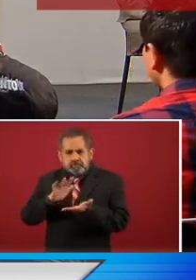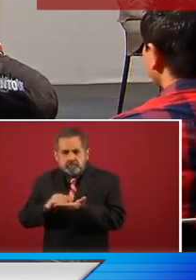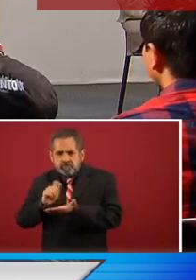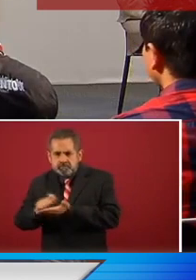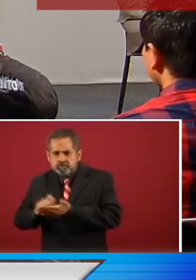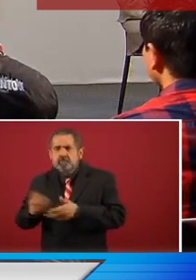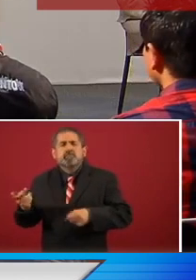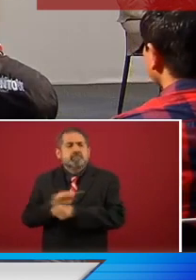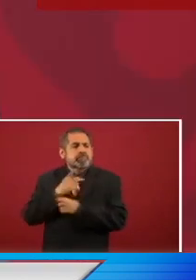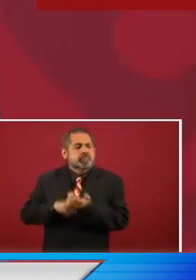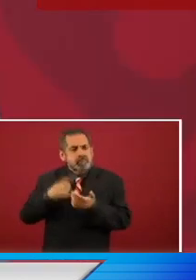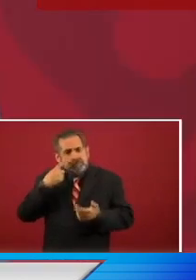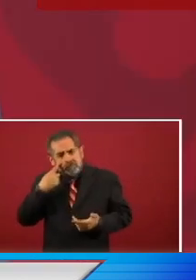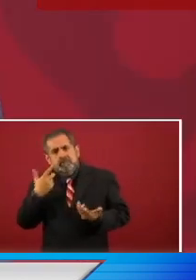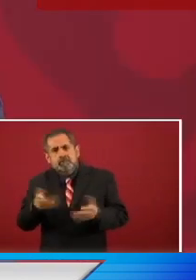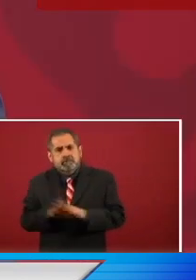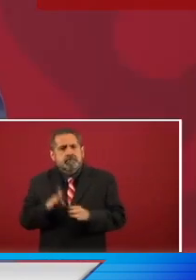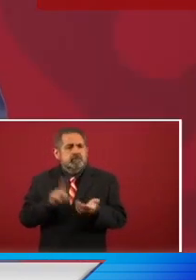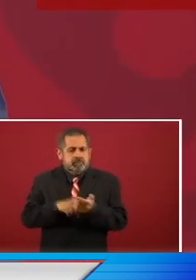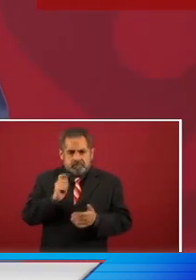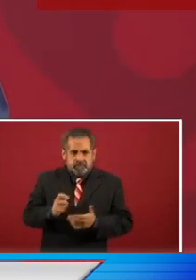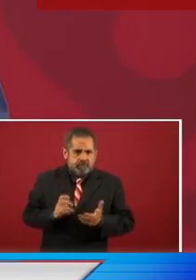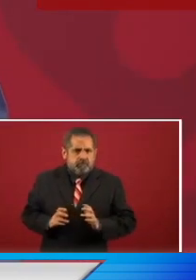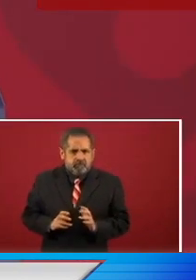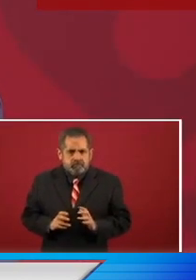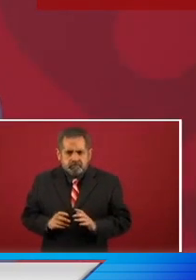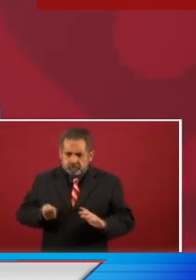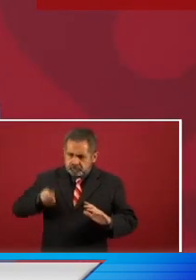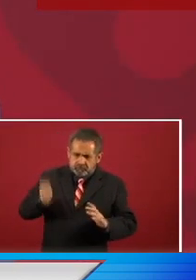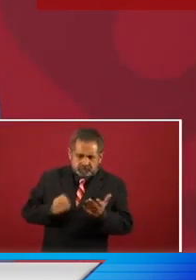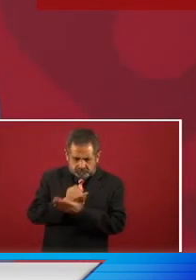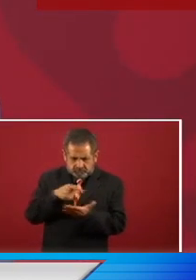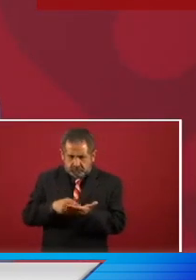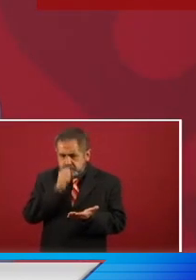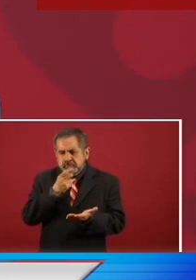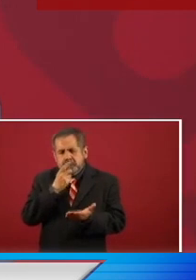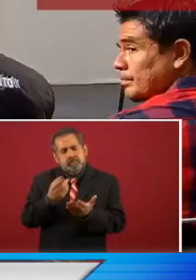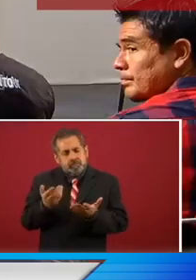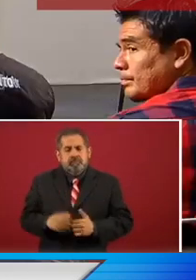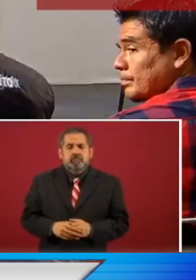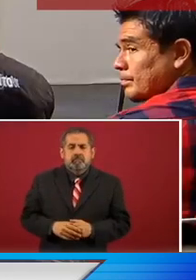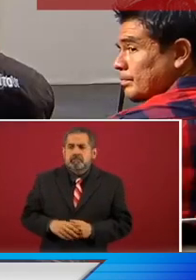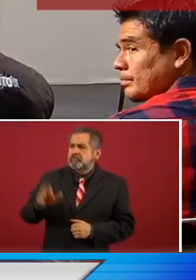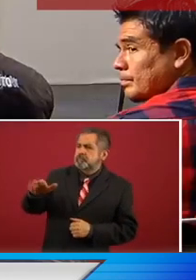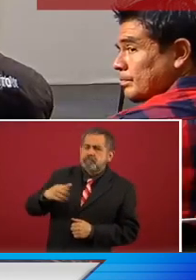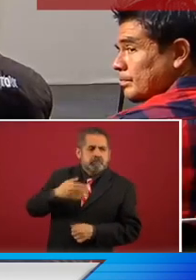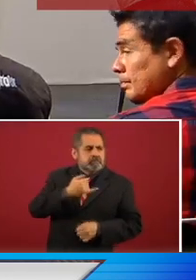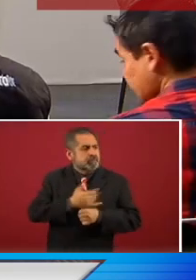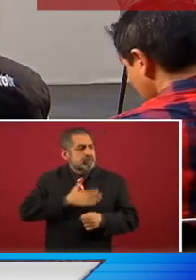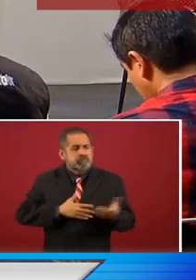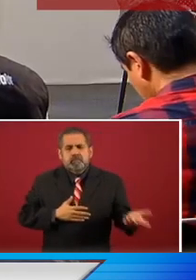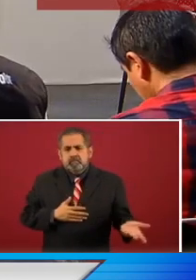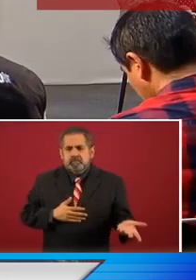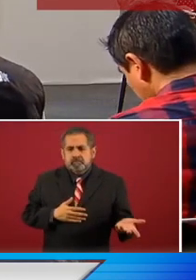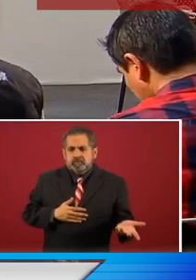mexicanos, para que con estrictas medidas sanitarias se les permita llevarlo a cabo. También hace un llamado a los mexicanos en Estados Unidos a que no regresen